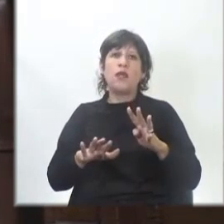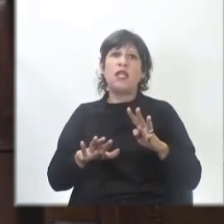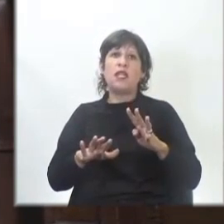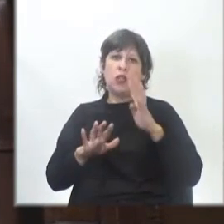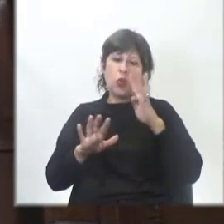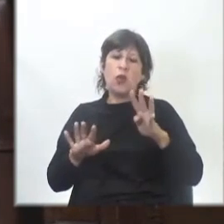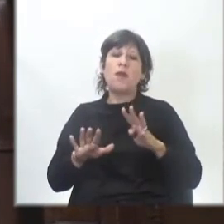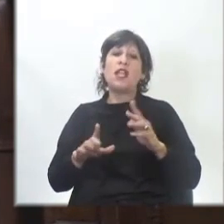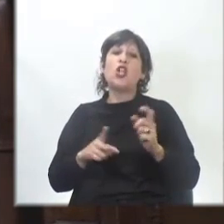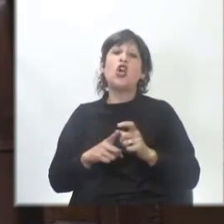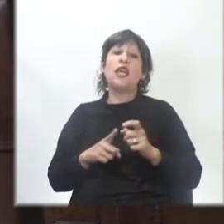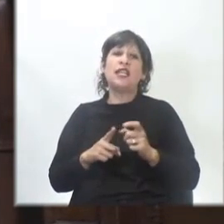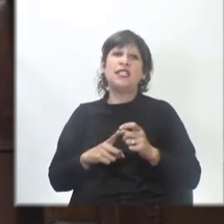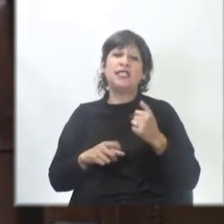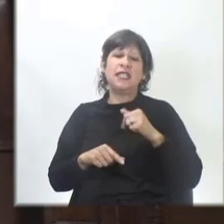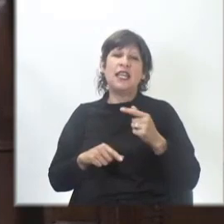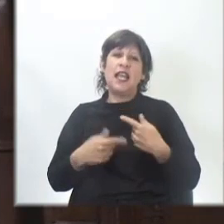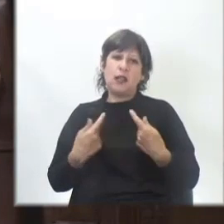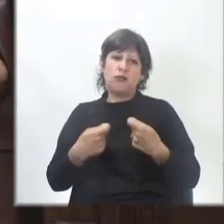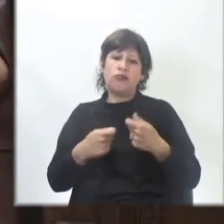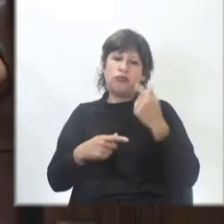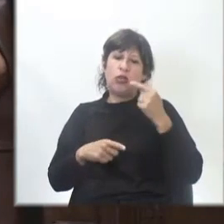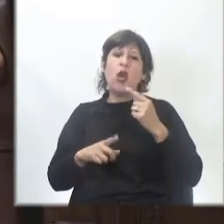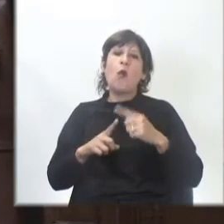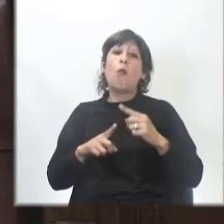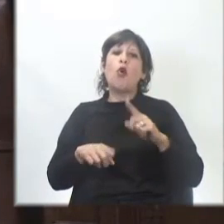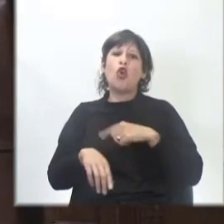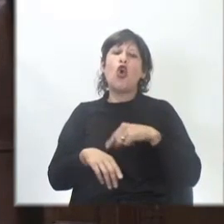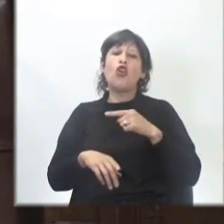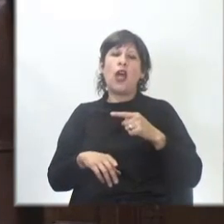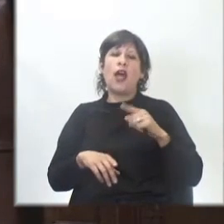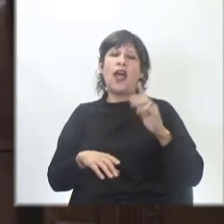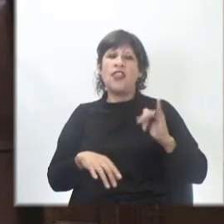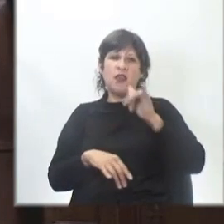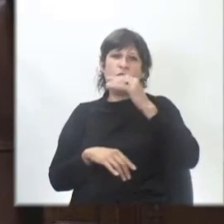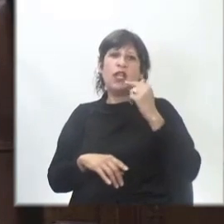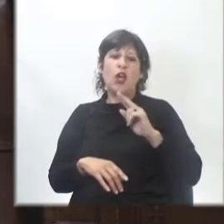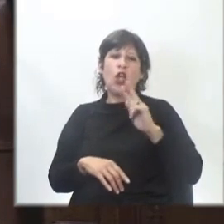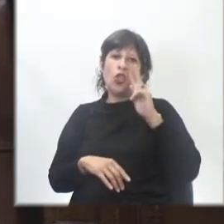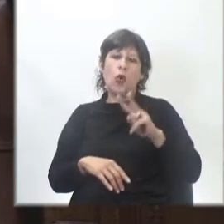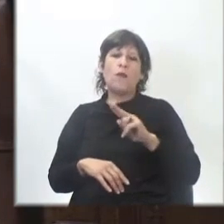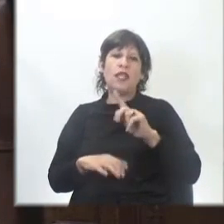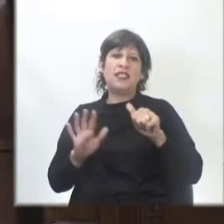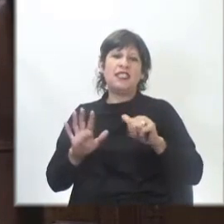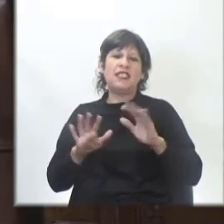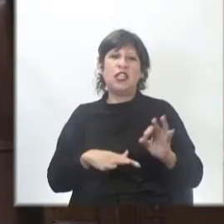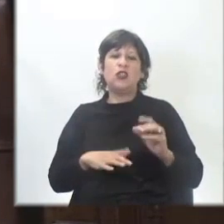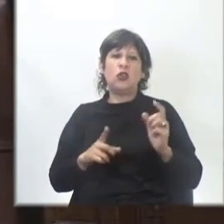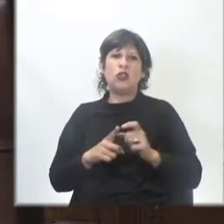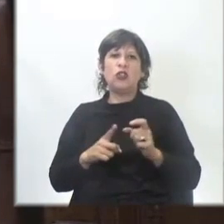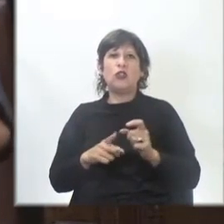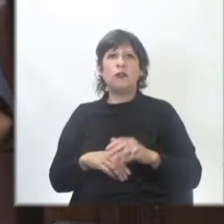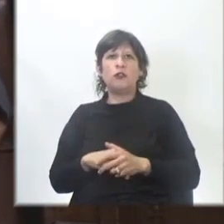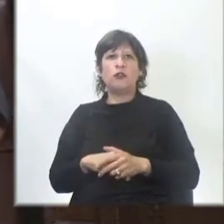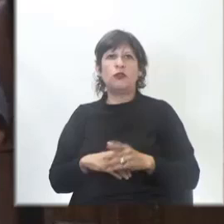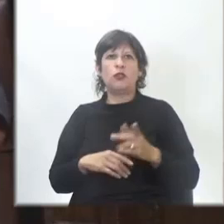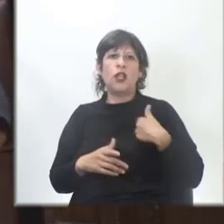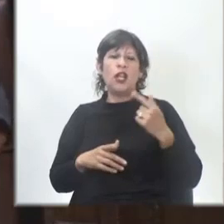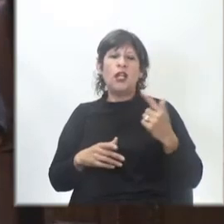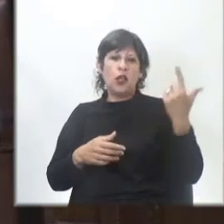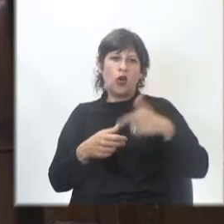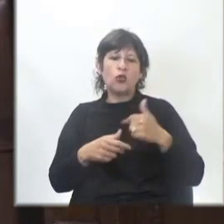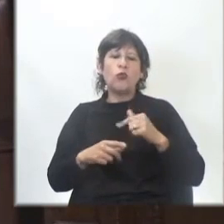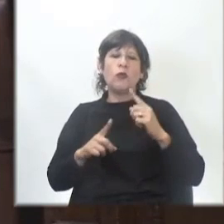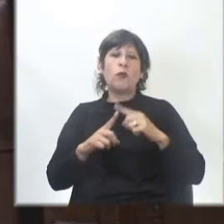9.000 dólares de costos operativos por hora de vuelo, 2.600 dólares de consumo de combustible